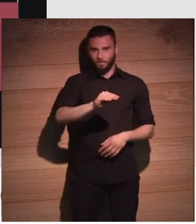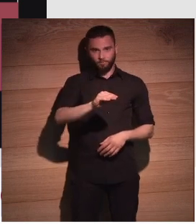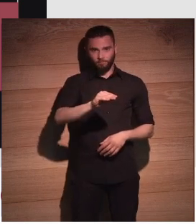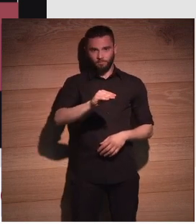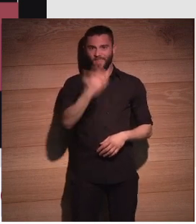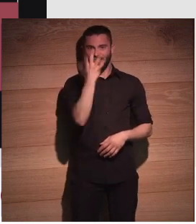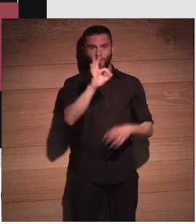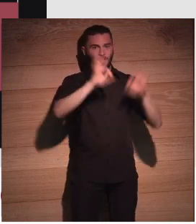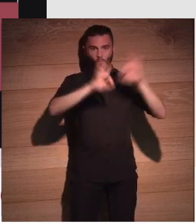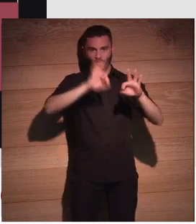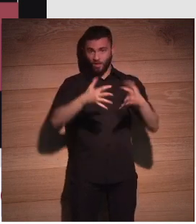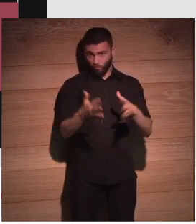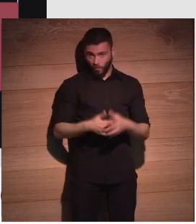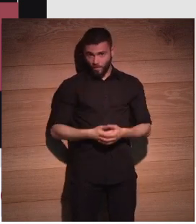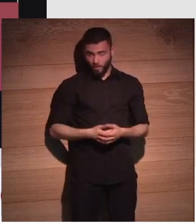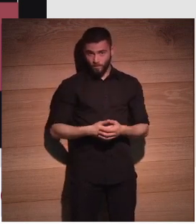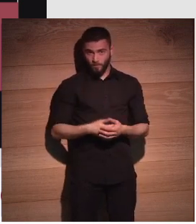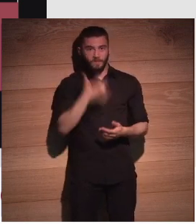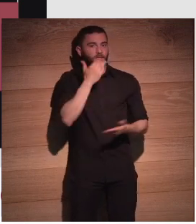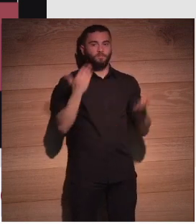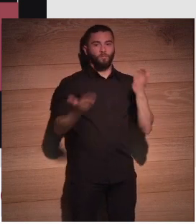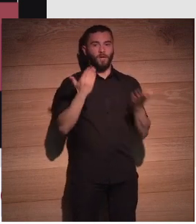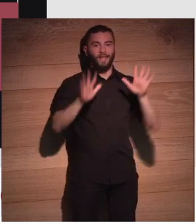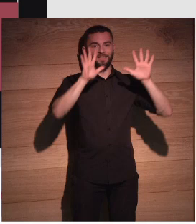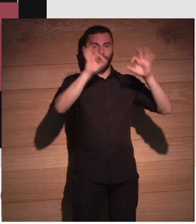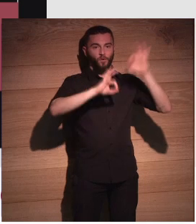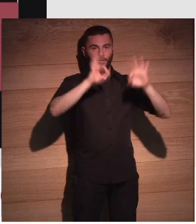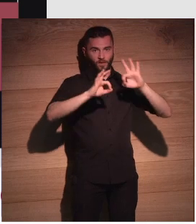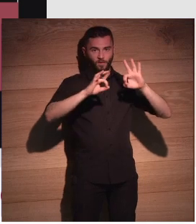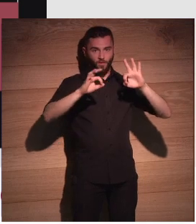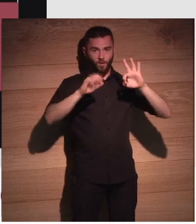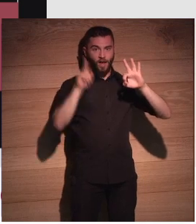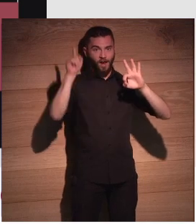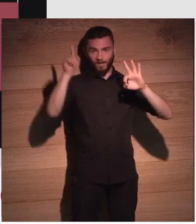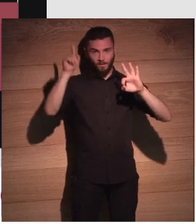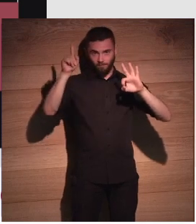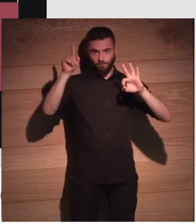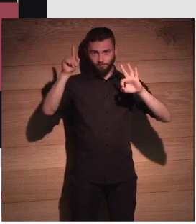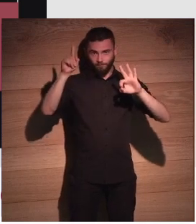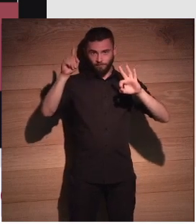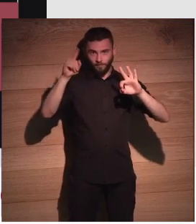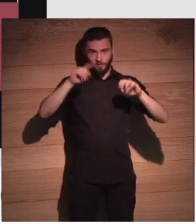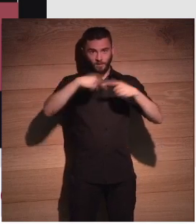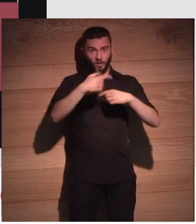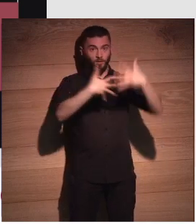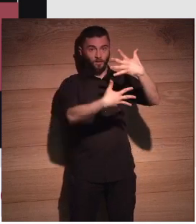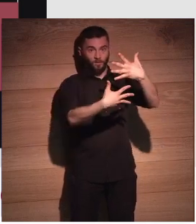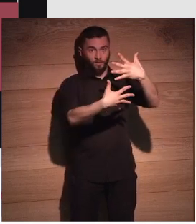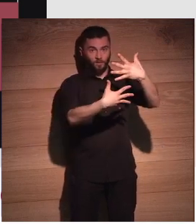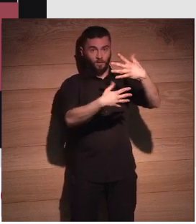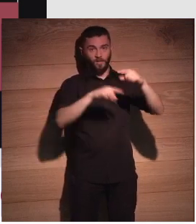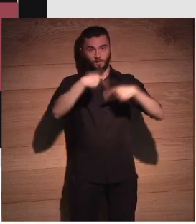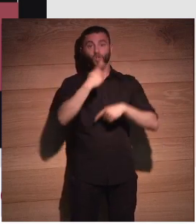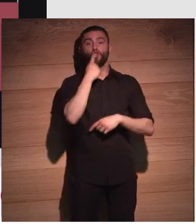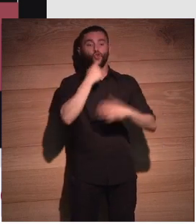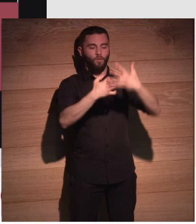del 50%, ¿vale? Comparado con menos del 10% que hay en la parte de arriba. Luego el top 10 y luego el rojo, los demás. Hay